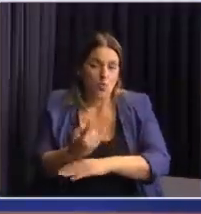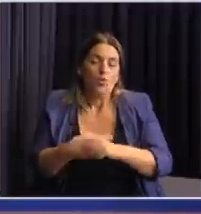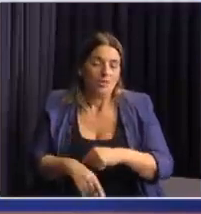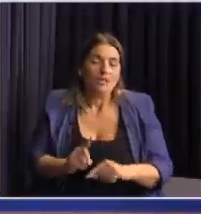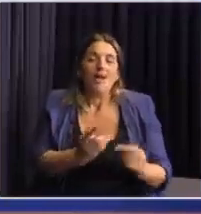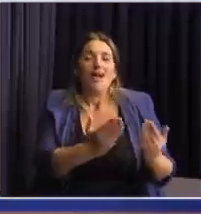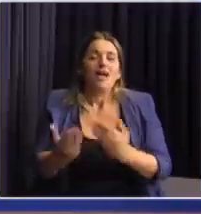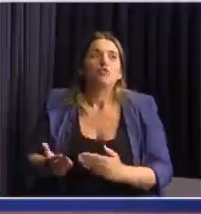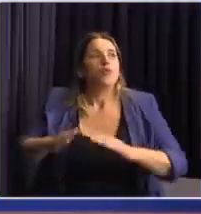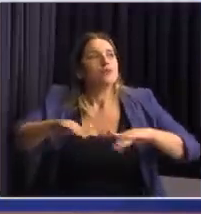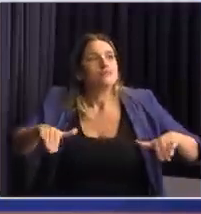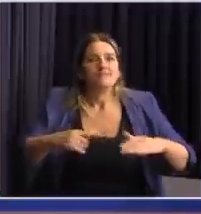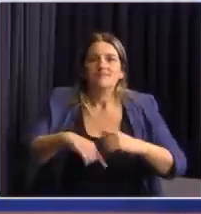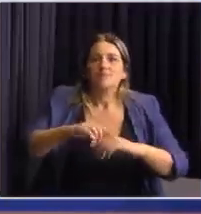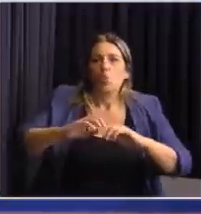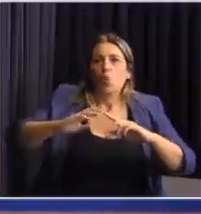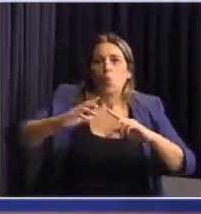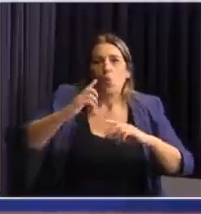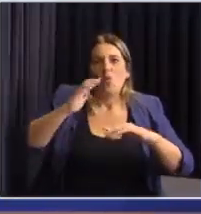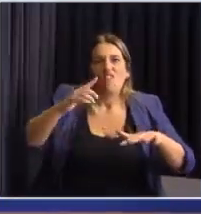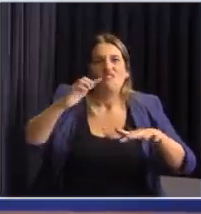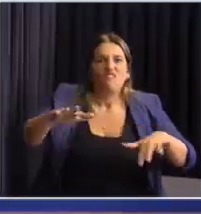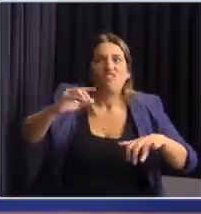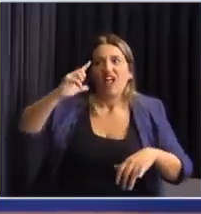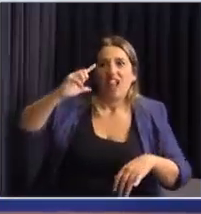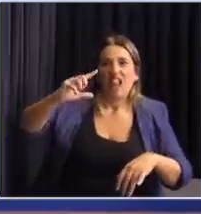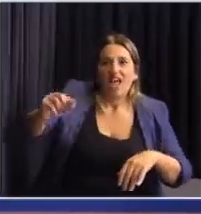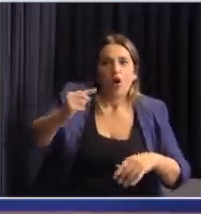son alumnos que están lejos de grandes concentraciones de población,